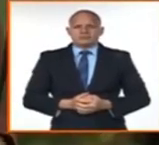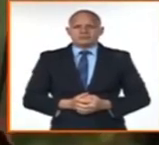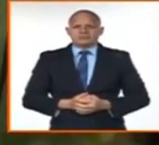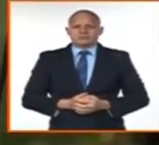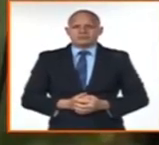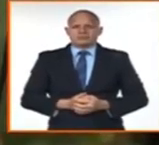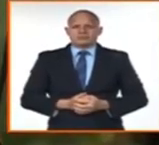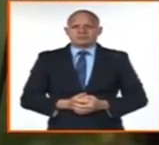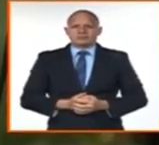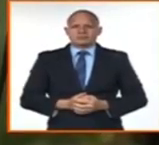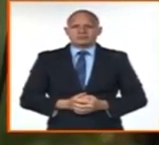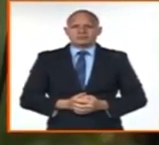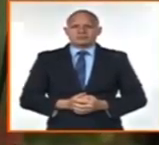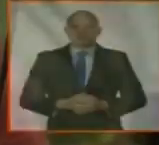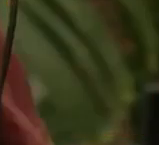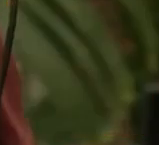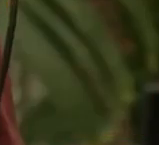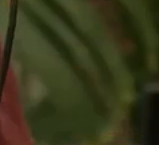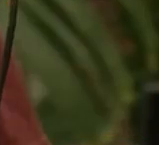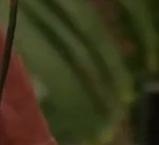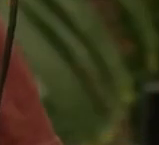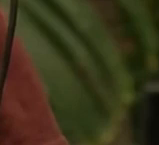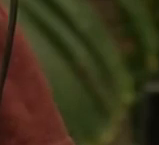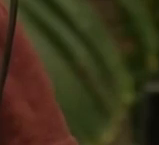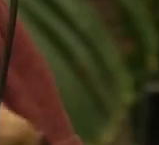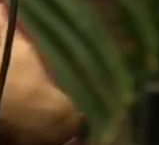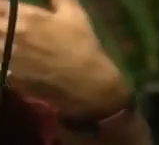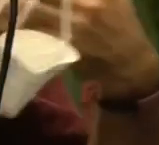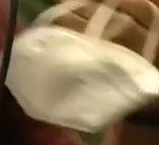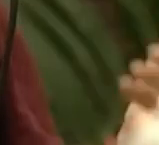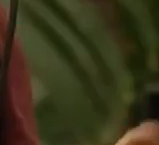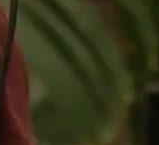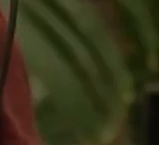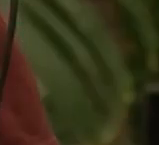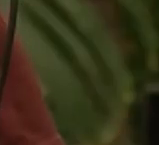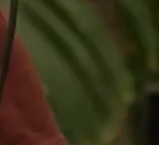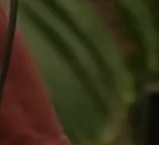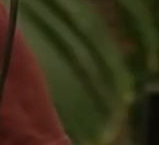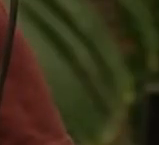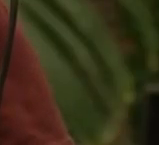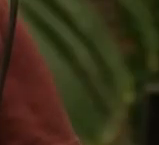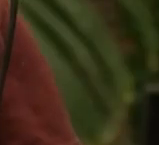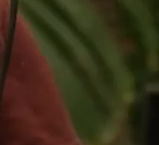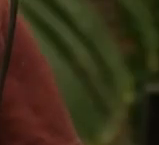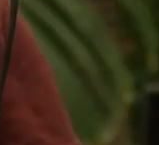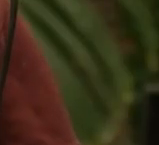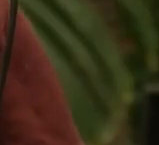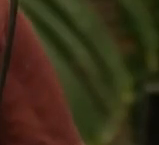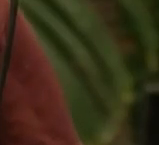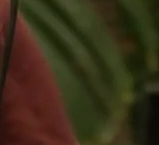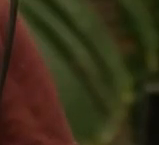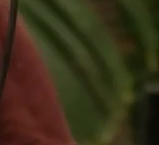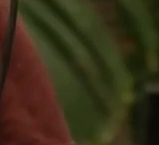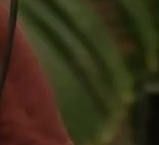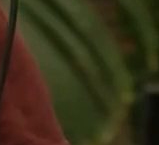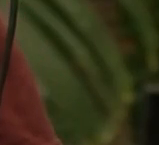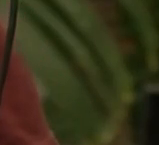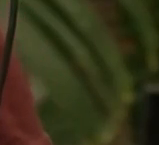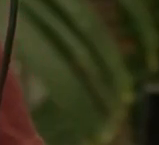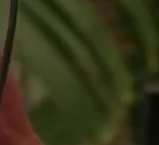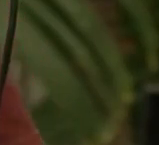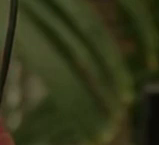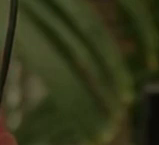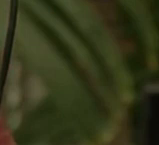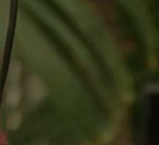máximo dirigente de la revolución, como presidente, siempre está comunicando en diversas instancias, en diversos foros, aquí en el Parlamento, ante la